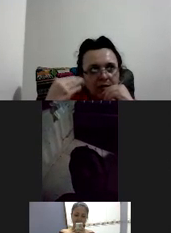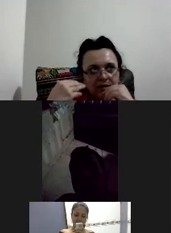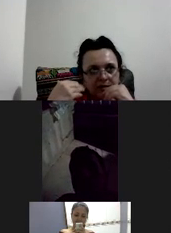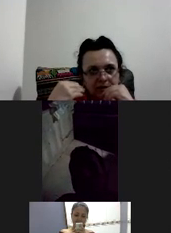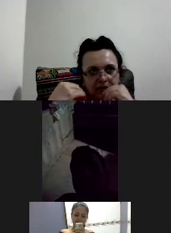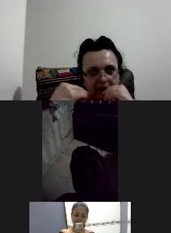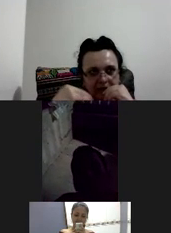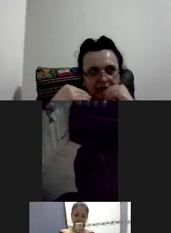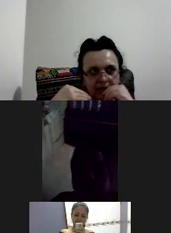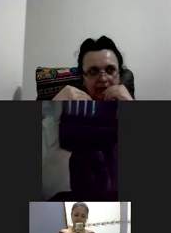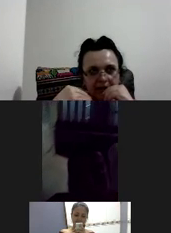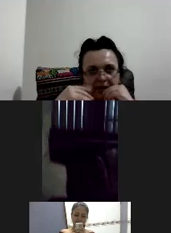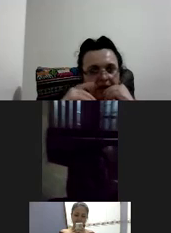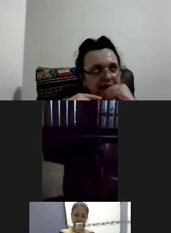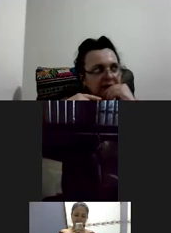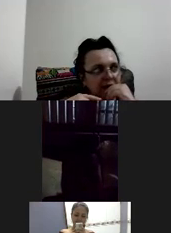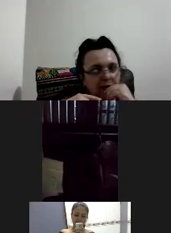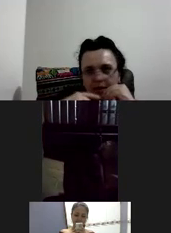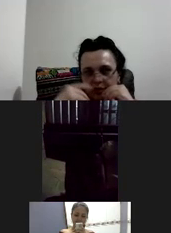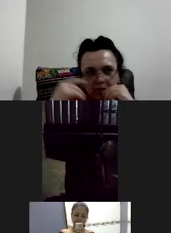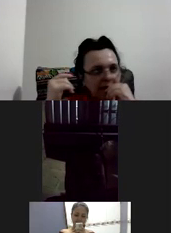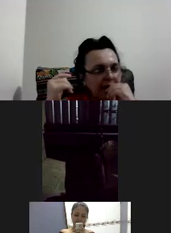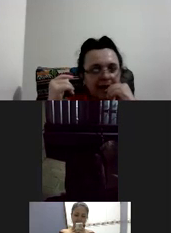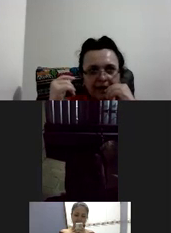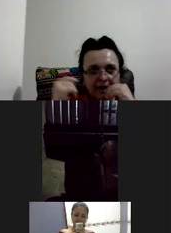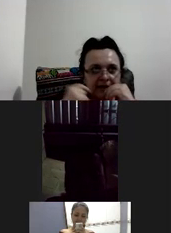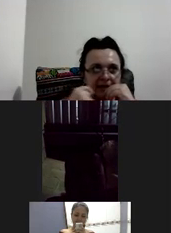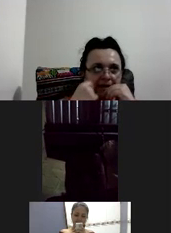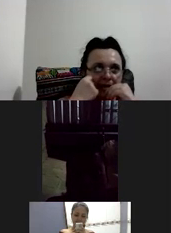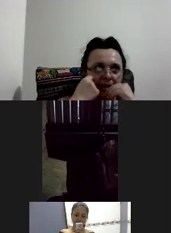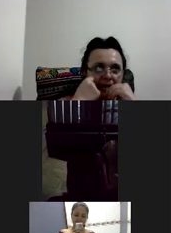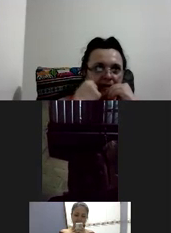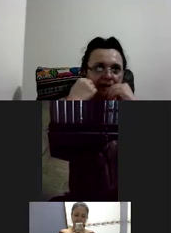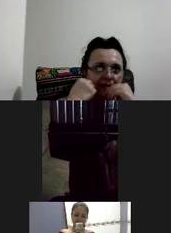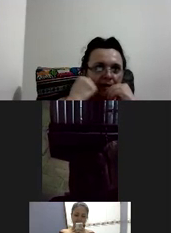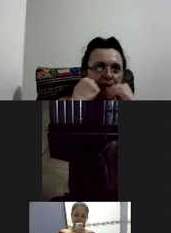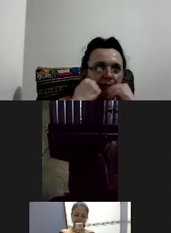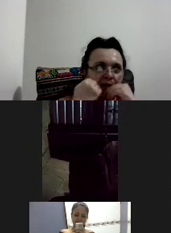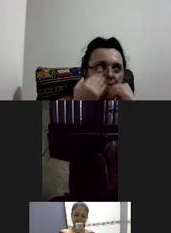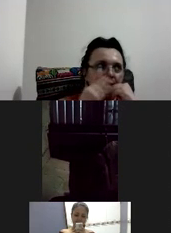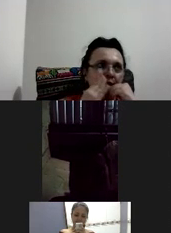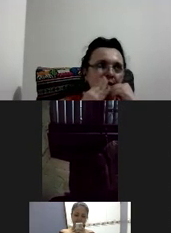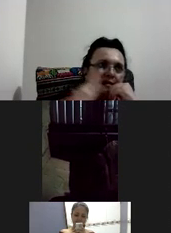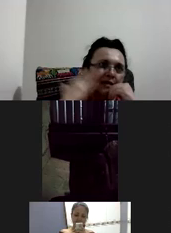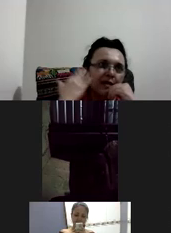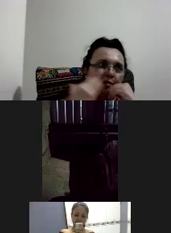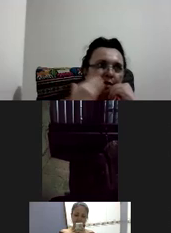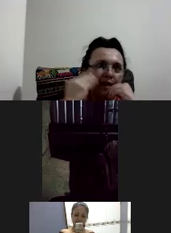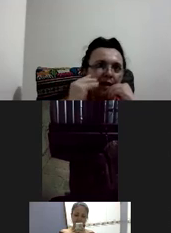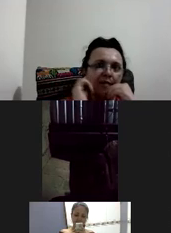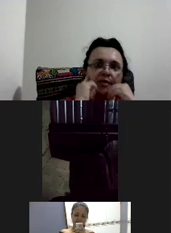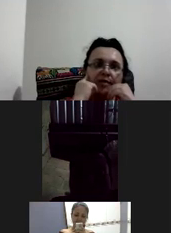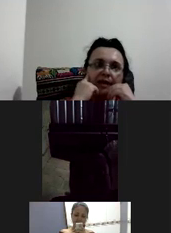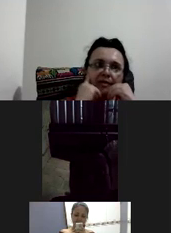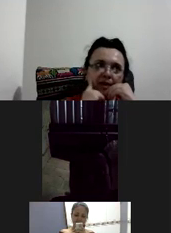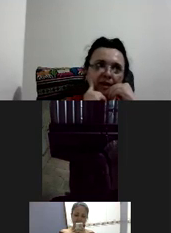una curación, eso de las muelas, que es, aunque no tuvieran caries, les medio raspaban y les cubrían,